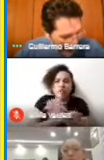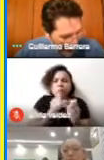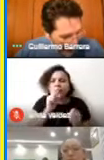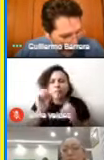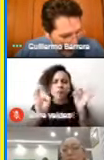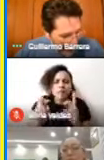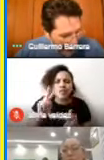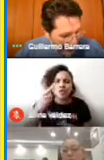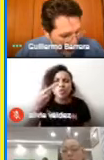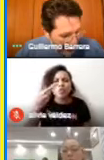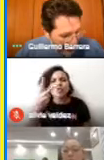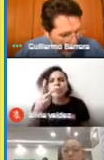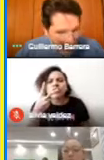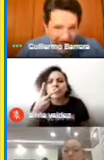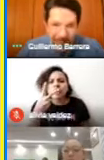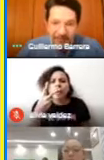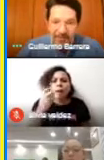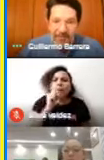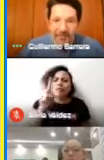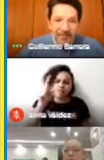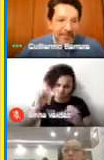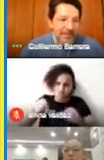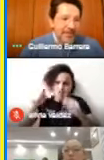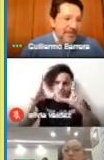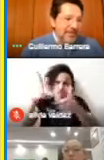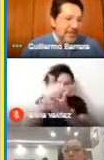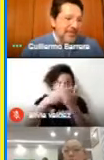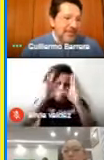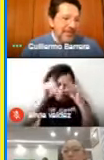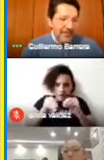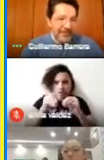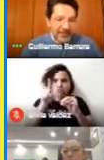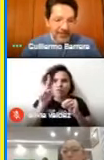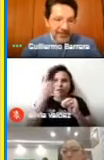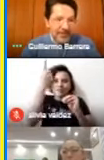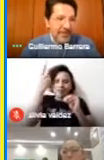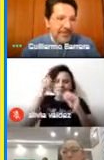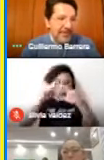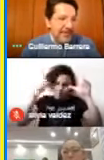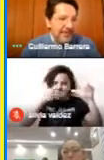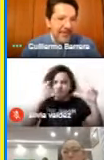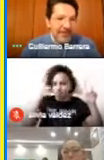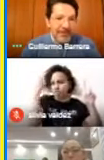quieras dejar de compartir para que de pronto en la transmisión quedes tú en primer plano.